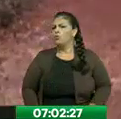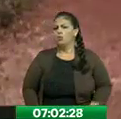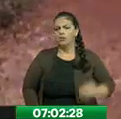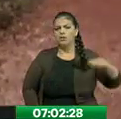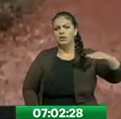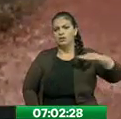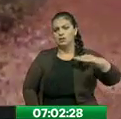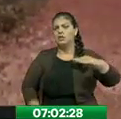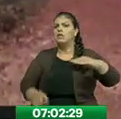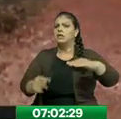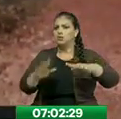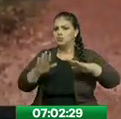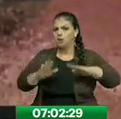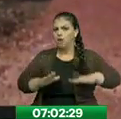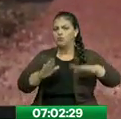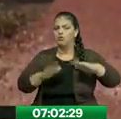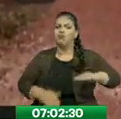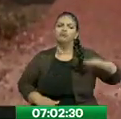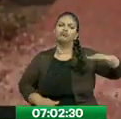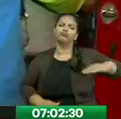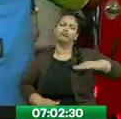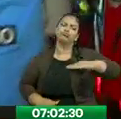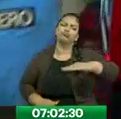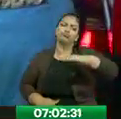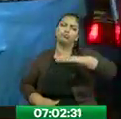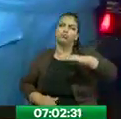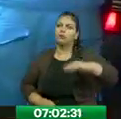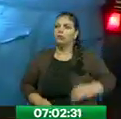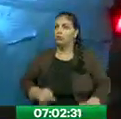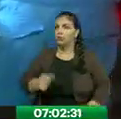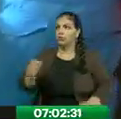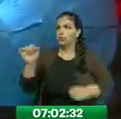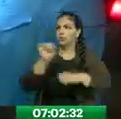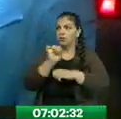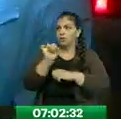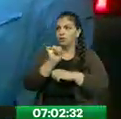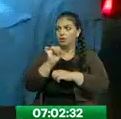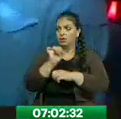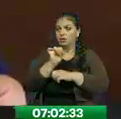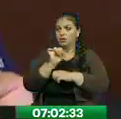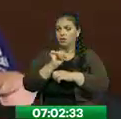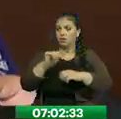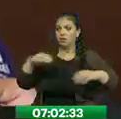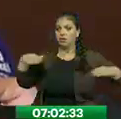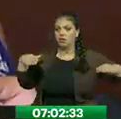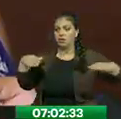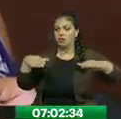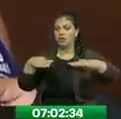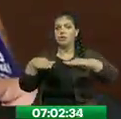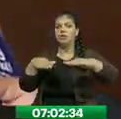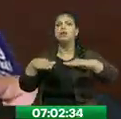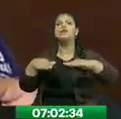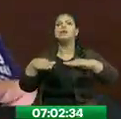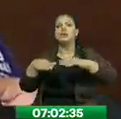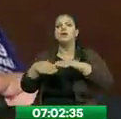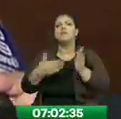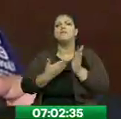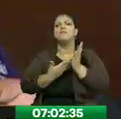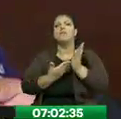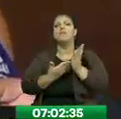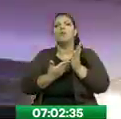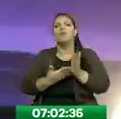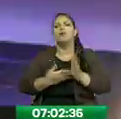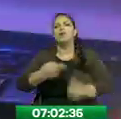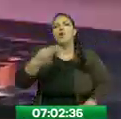vira despacio, venía despacio en su carril y de acá venían las aguas, viene el taxi, el híbrido del Hyundai y lo choca, hermano, se pasa el